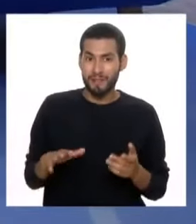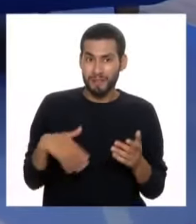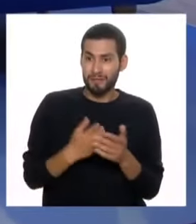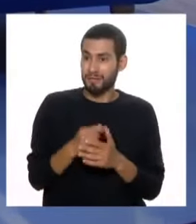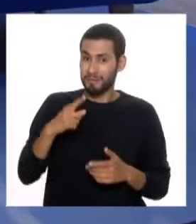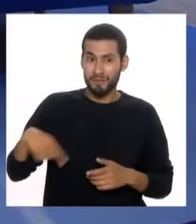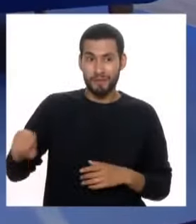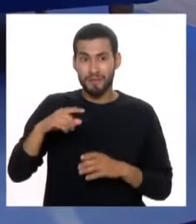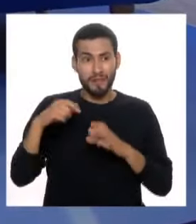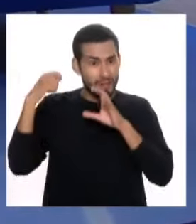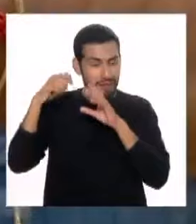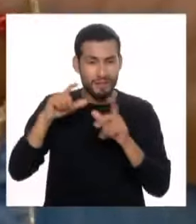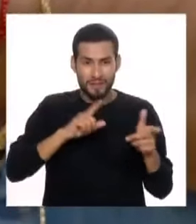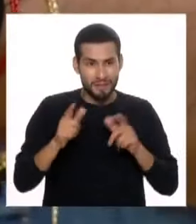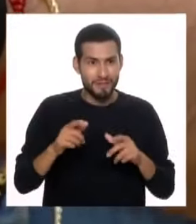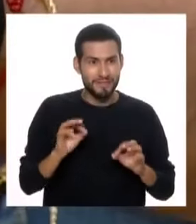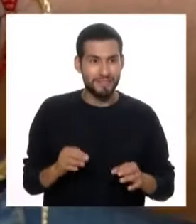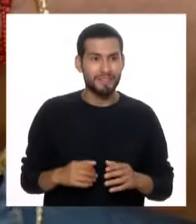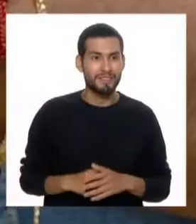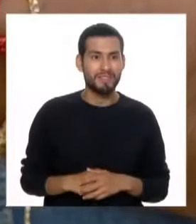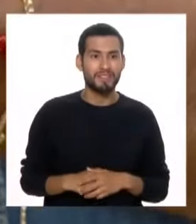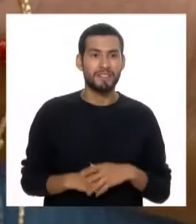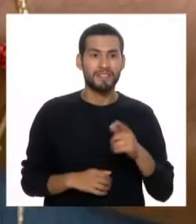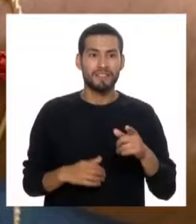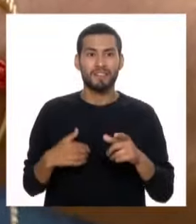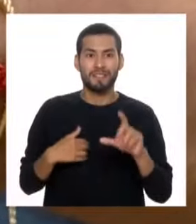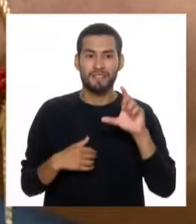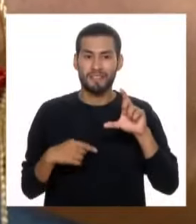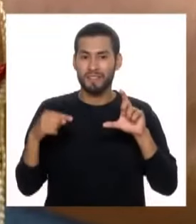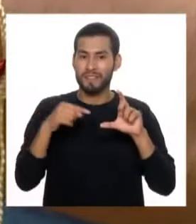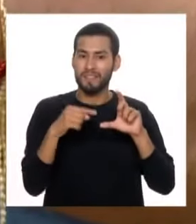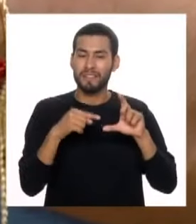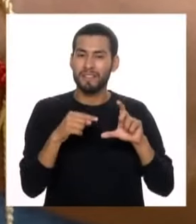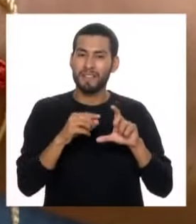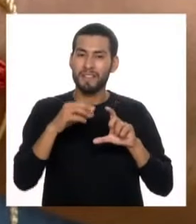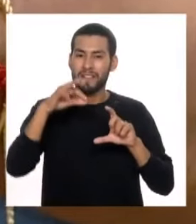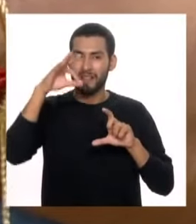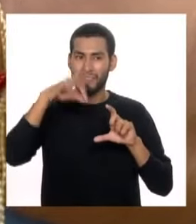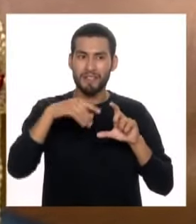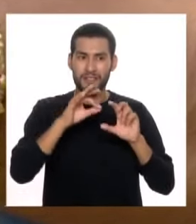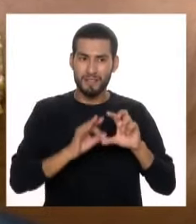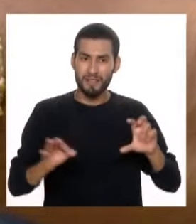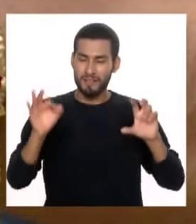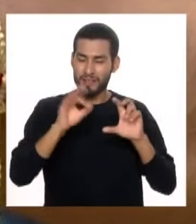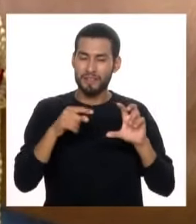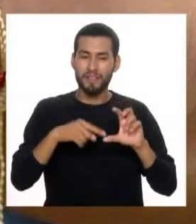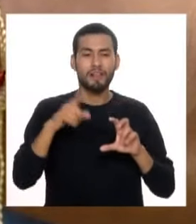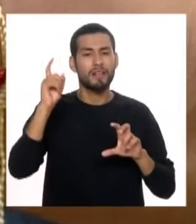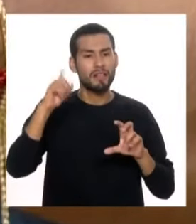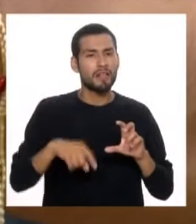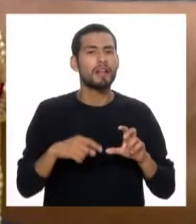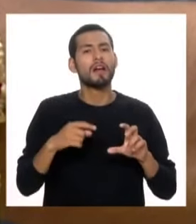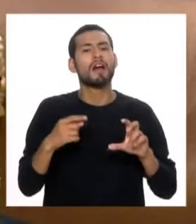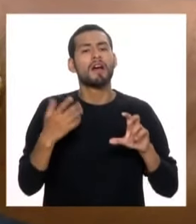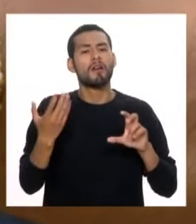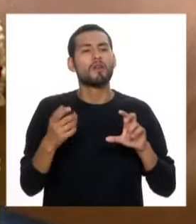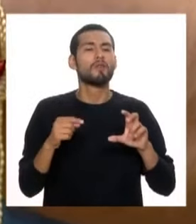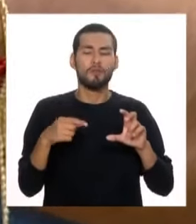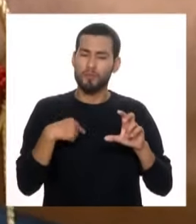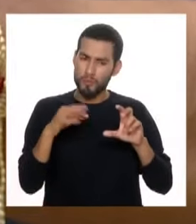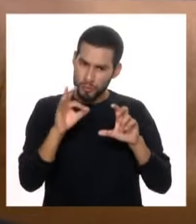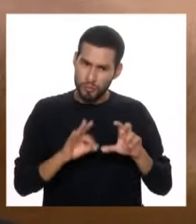fornidos. Perfecto, mira, acá tenemos la gotita. Importante donar, importante